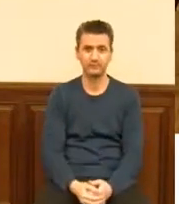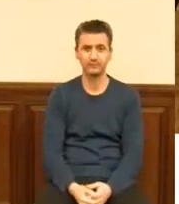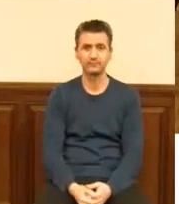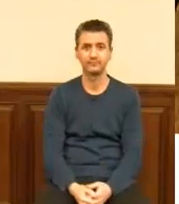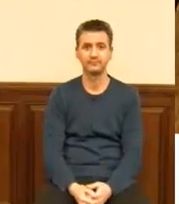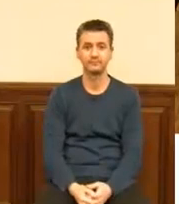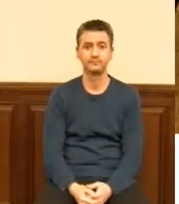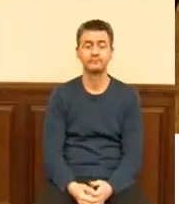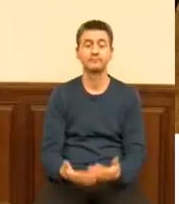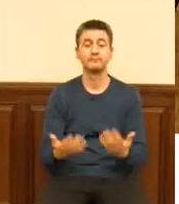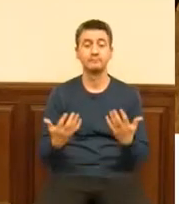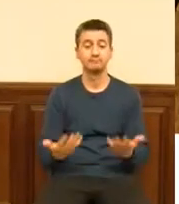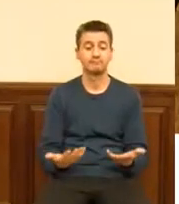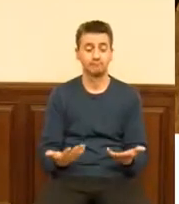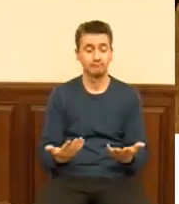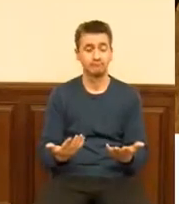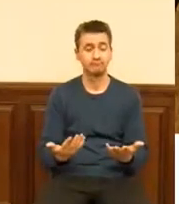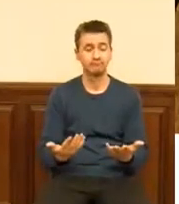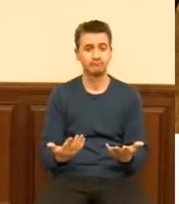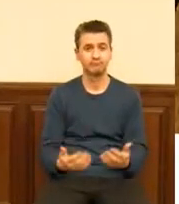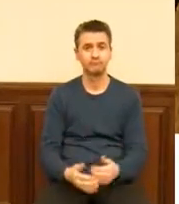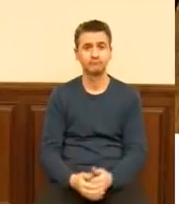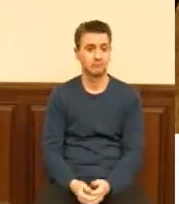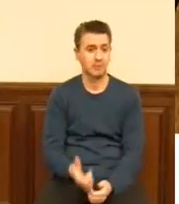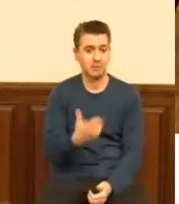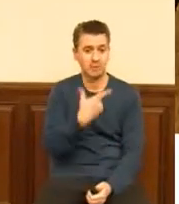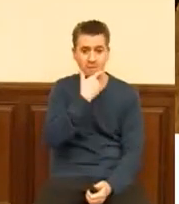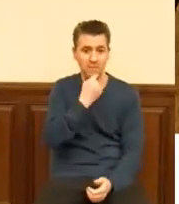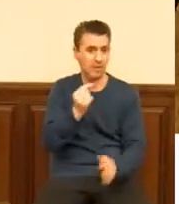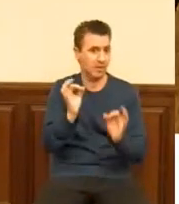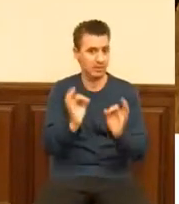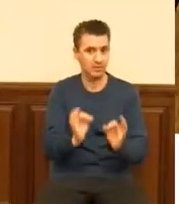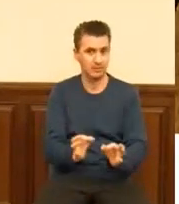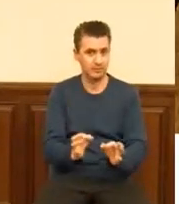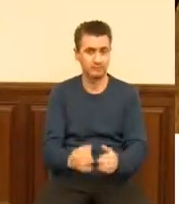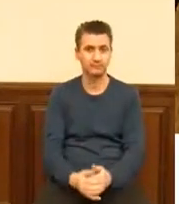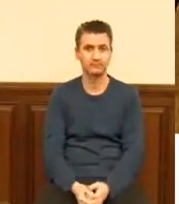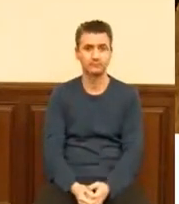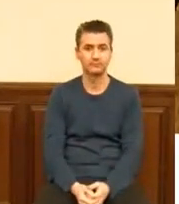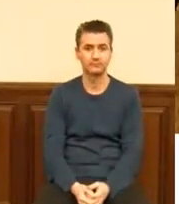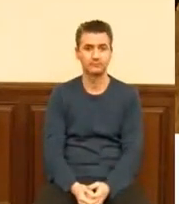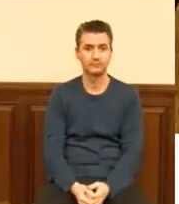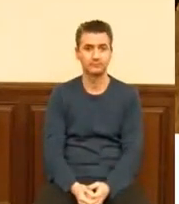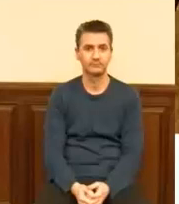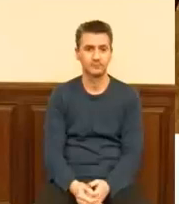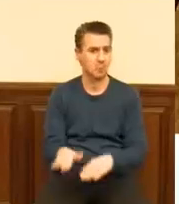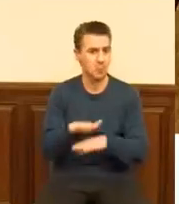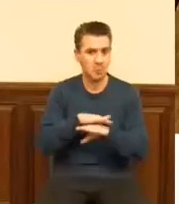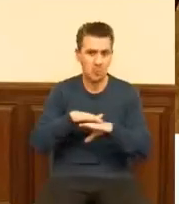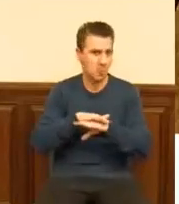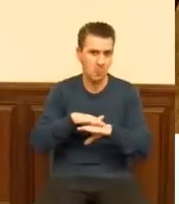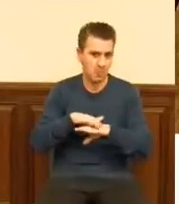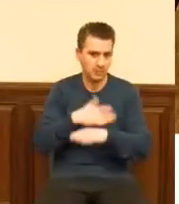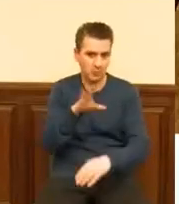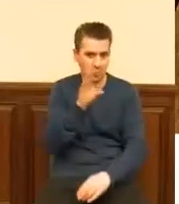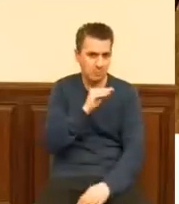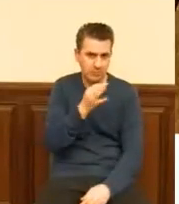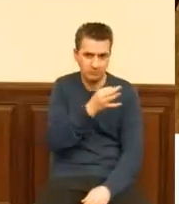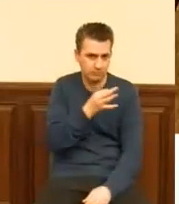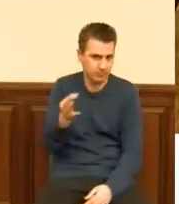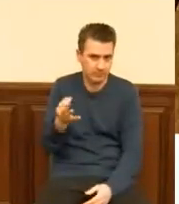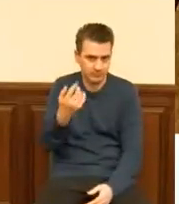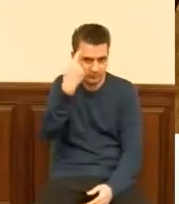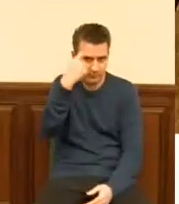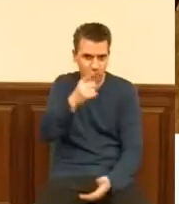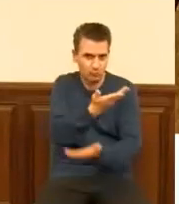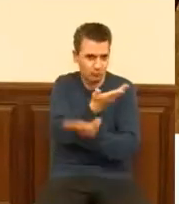Entonces, bueno, pues siguiendo esta línea tan sencillita y tan de cajón y tan fácil de comprender para